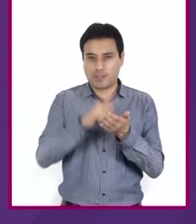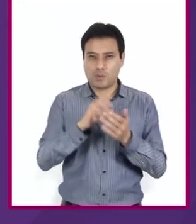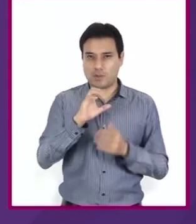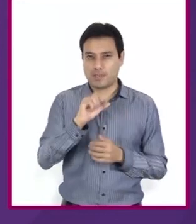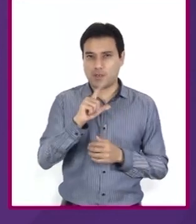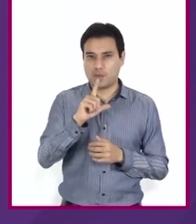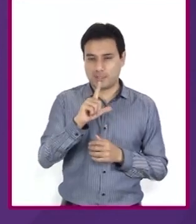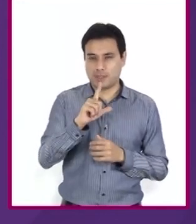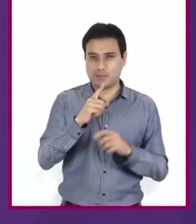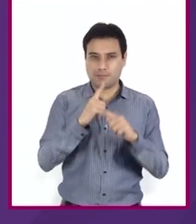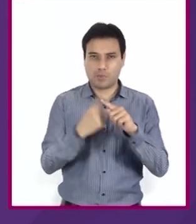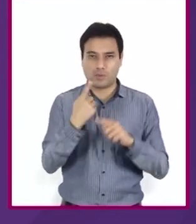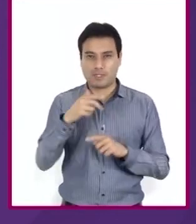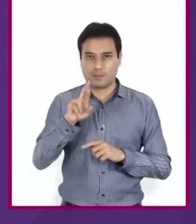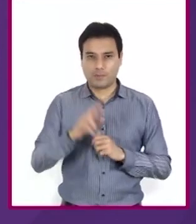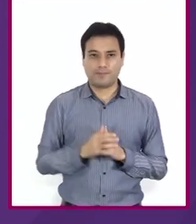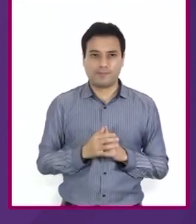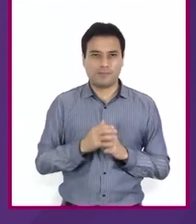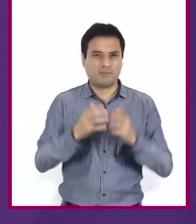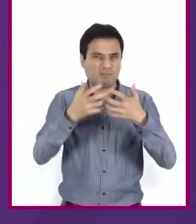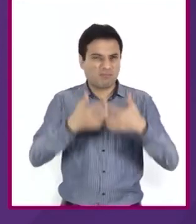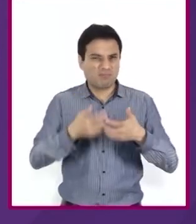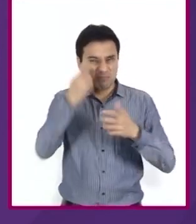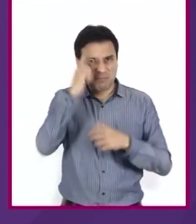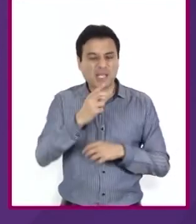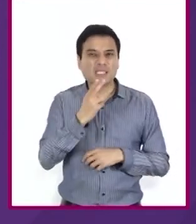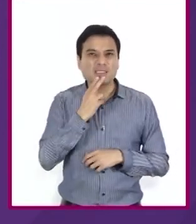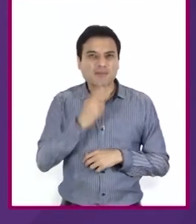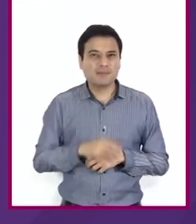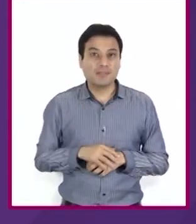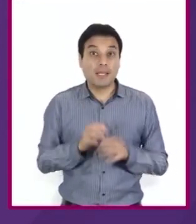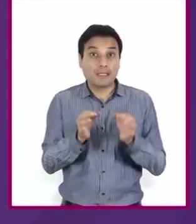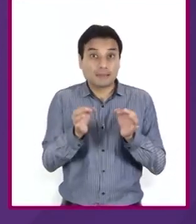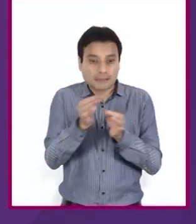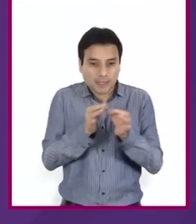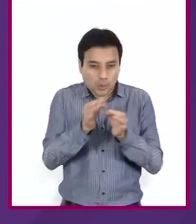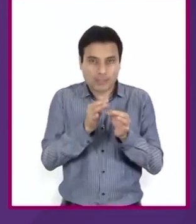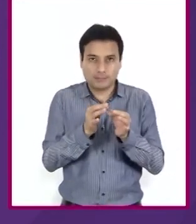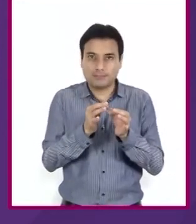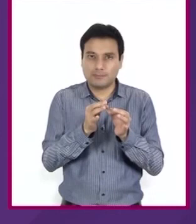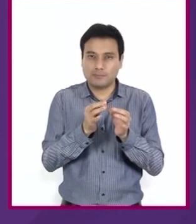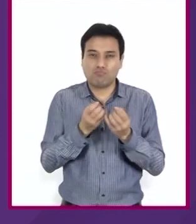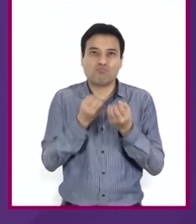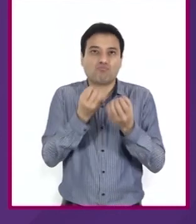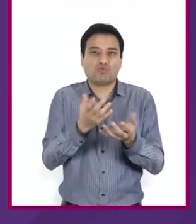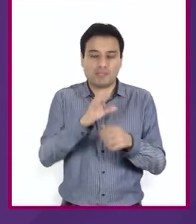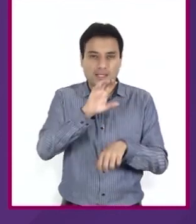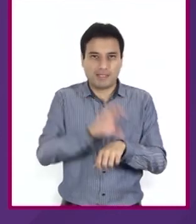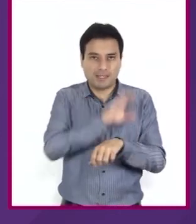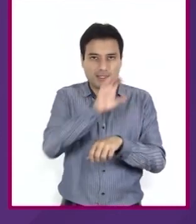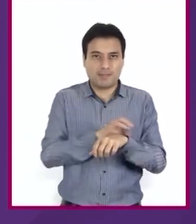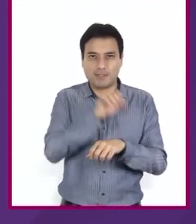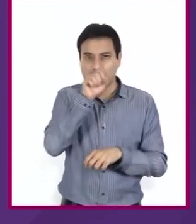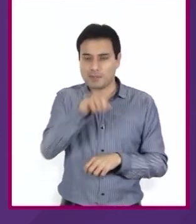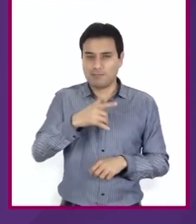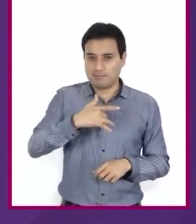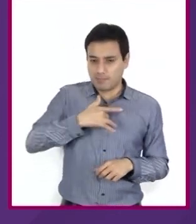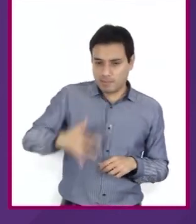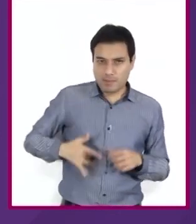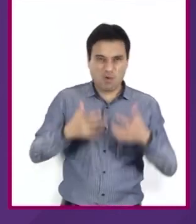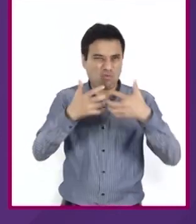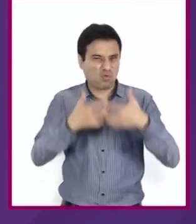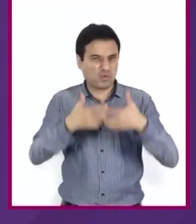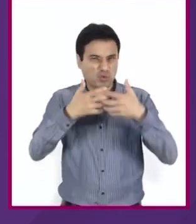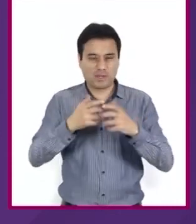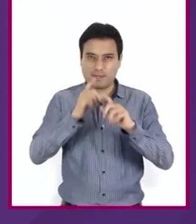Función: brindar energía a las células, tejidos y órganos para realizar sus funciones